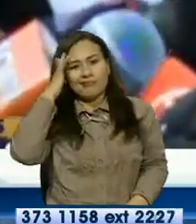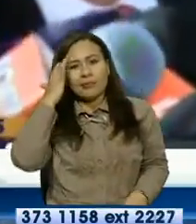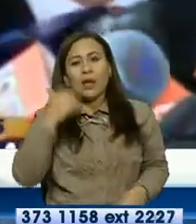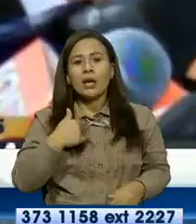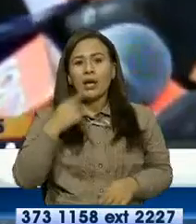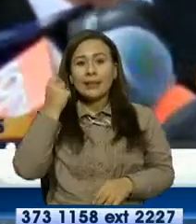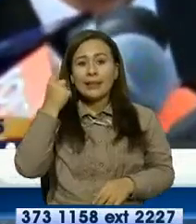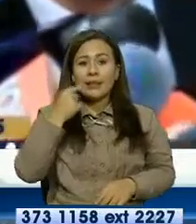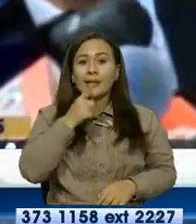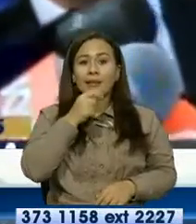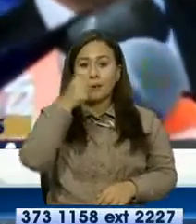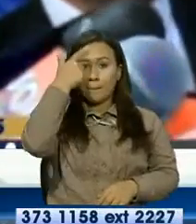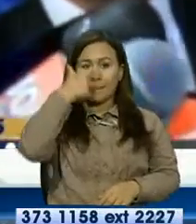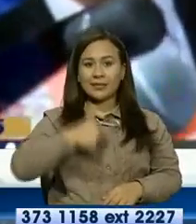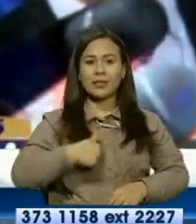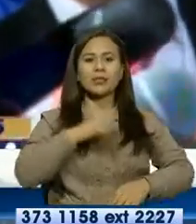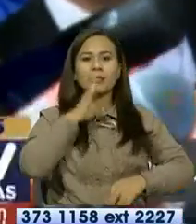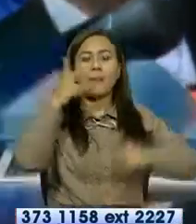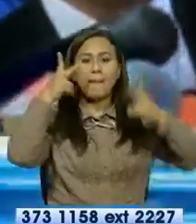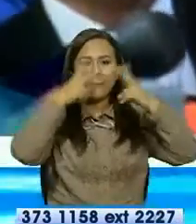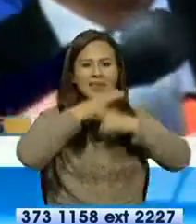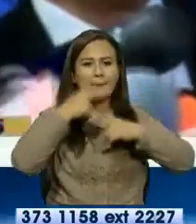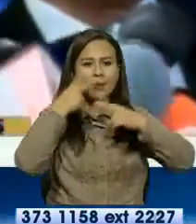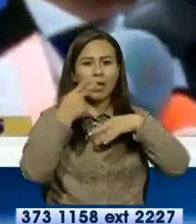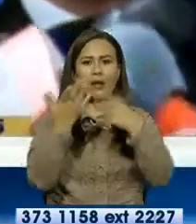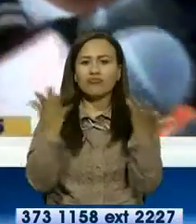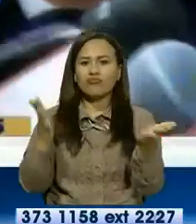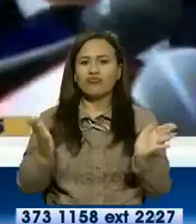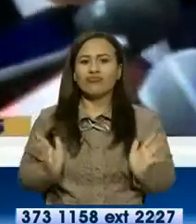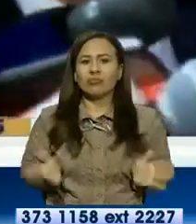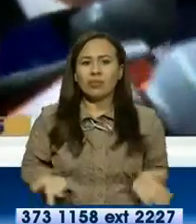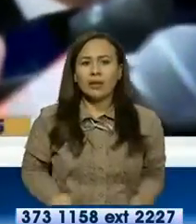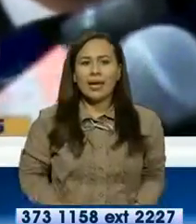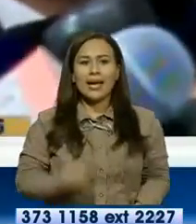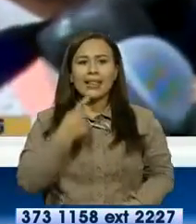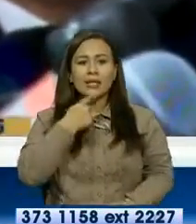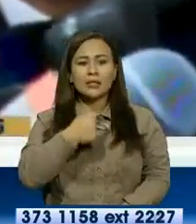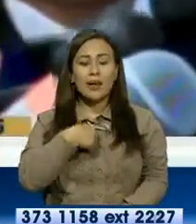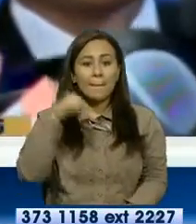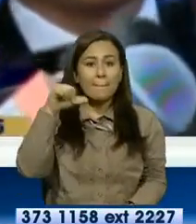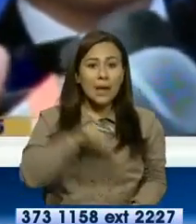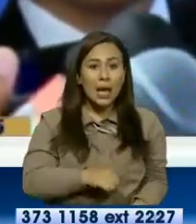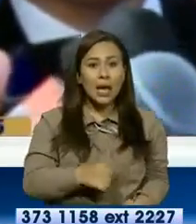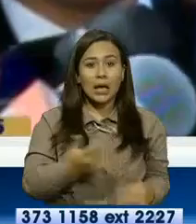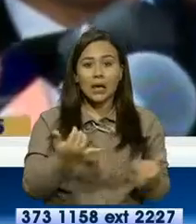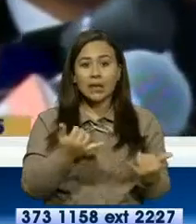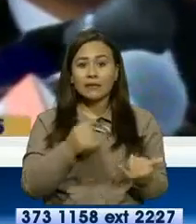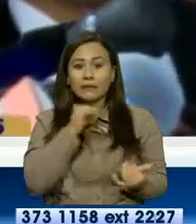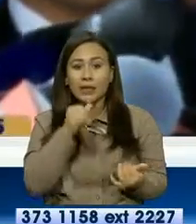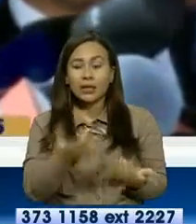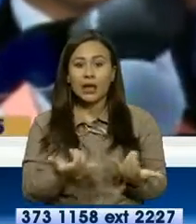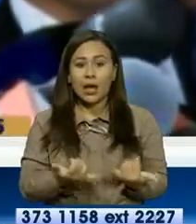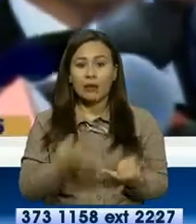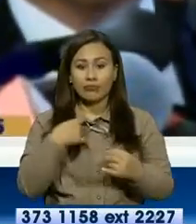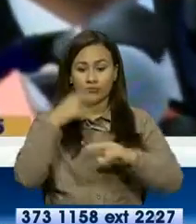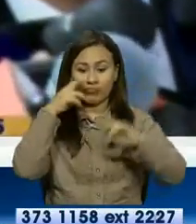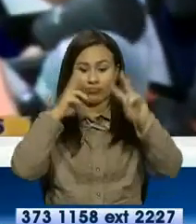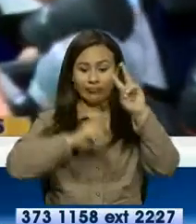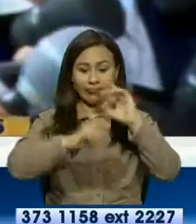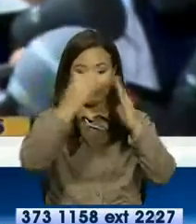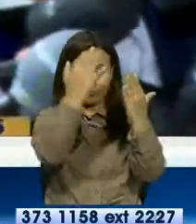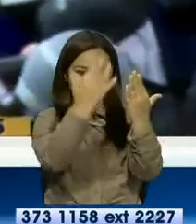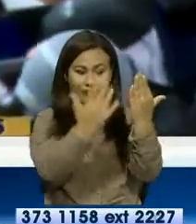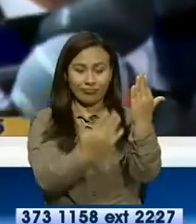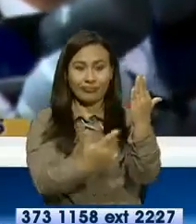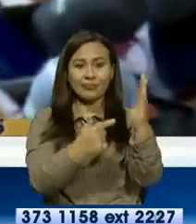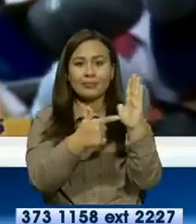Kuczynski vive en una mentira, no ha hecho ningún reconocimiento de ninguna falta. El proceso de vacancia que se ha empujado es un proceso de